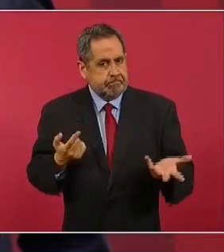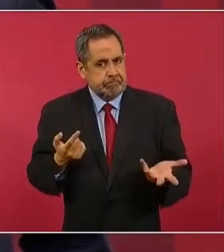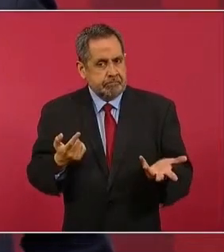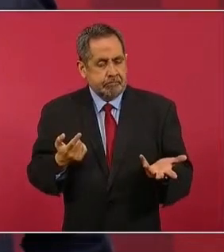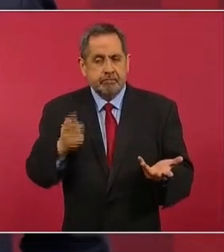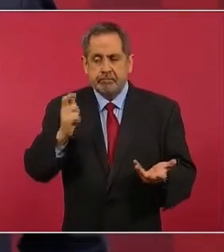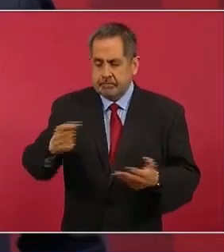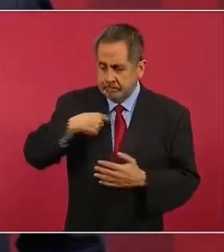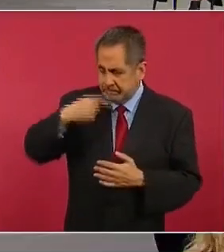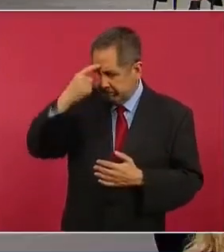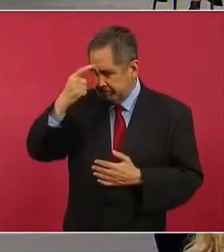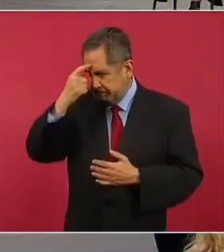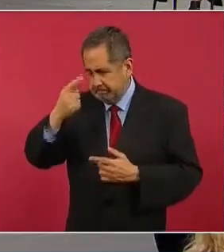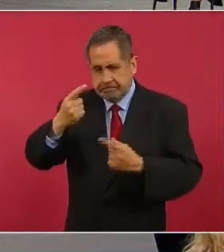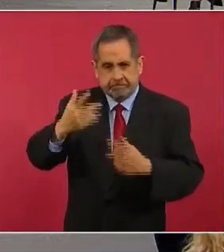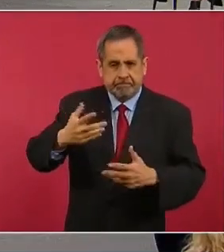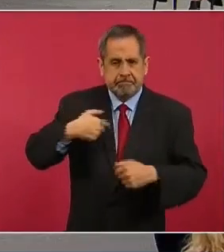es